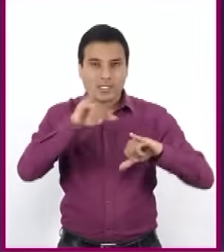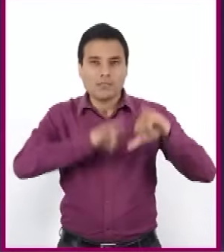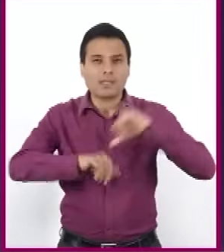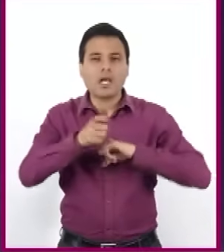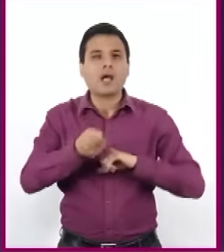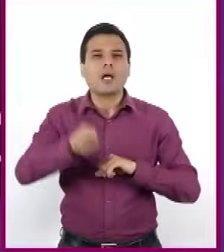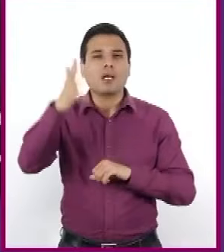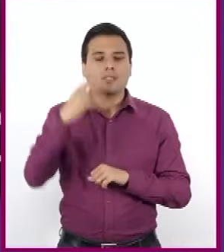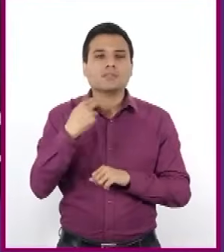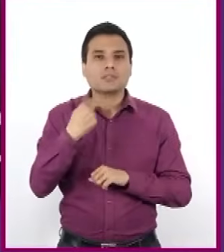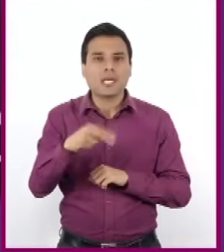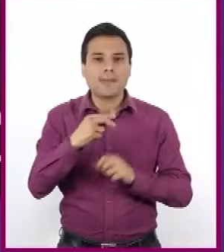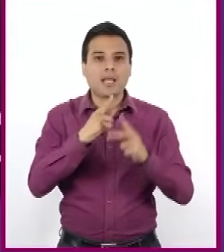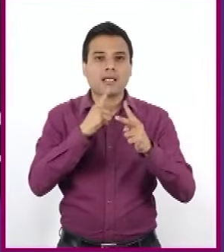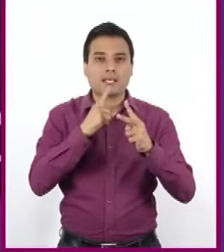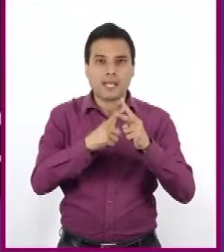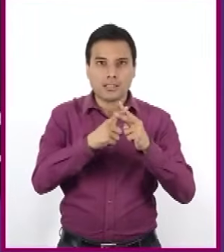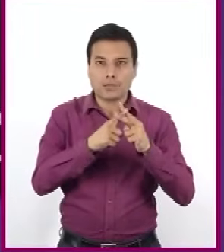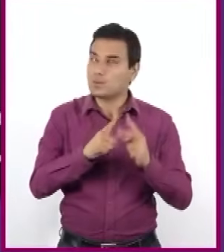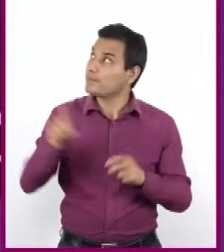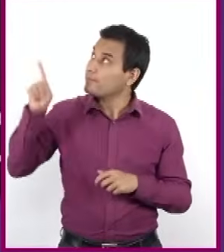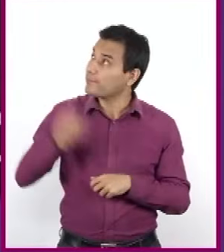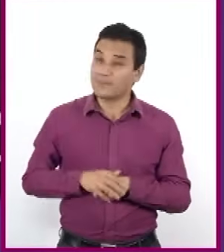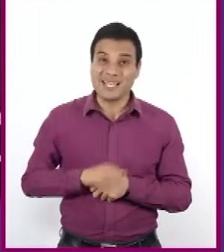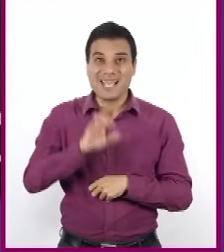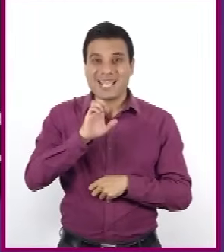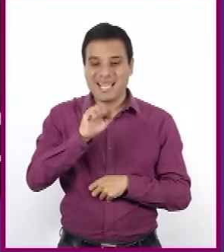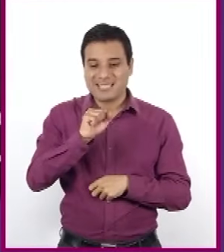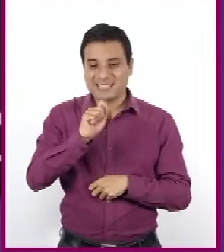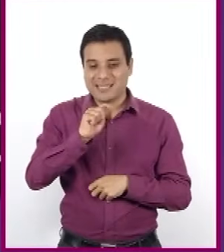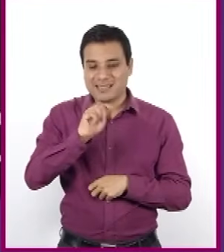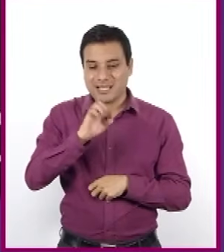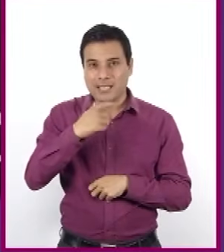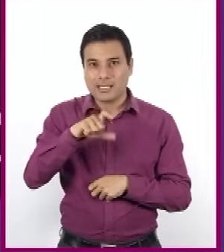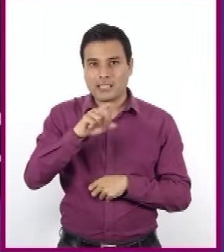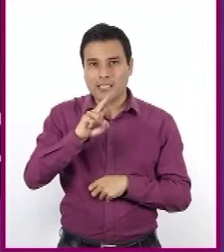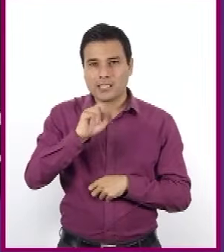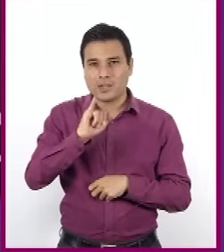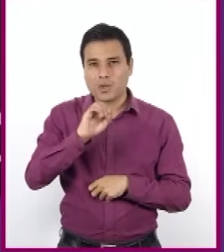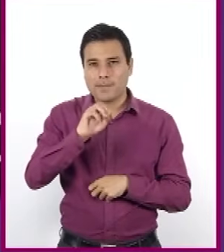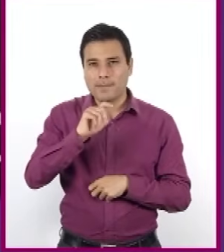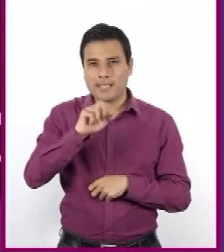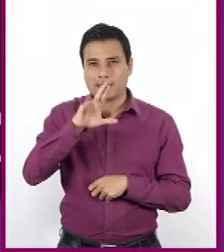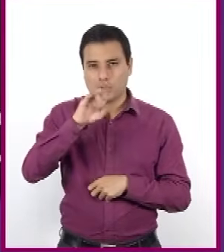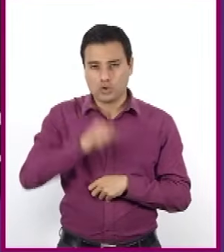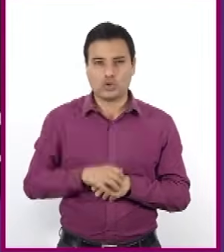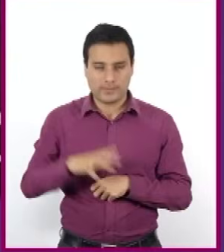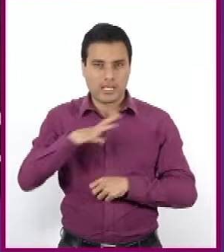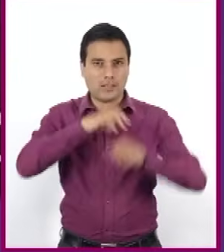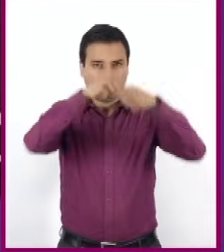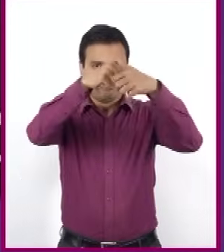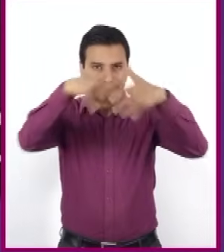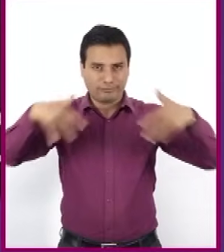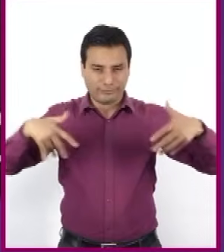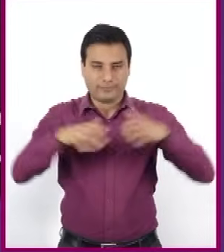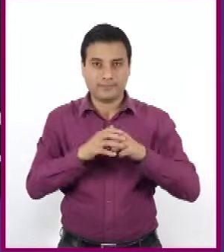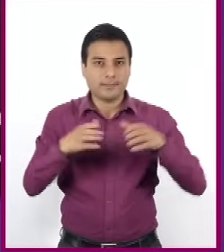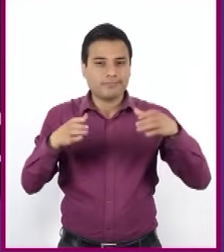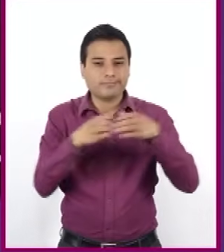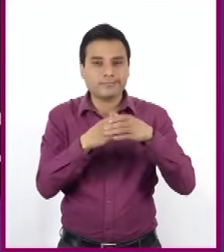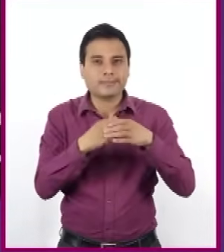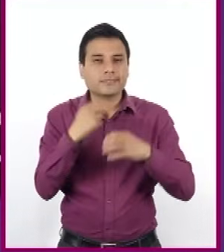llaman cálculos estequiométricos. La rama de la química que se encarga de medir las proporciones cuantitativas se